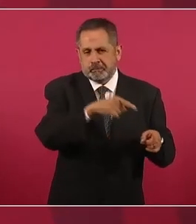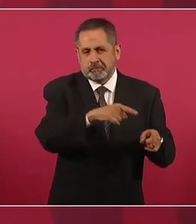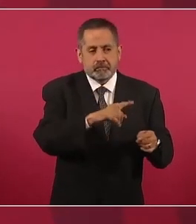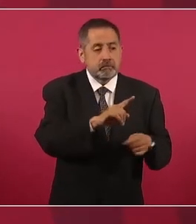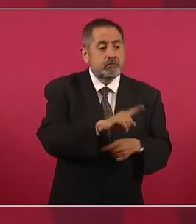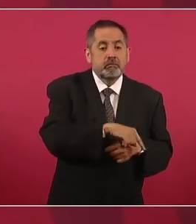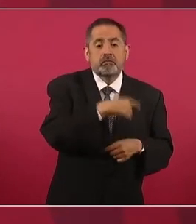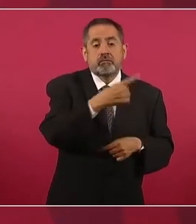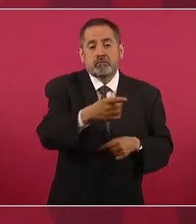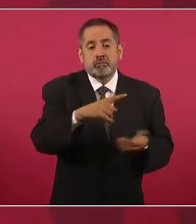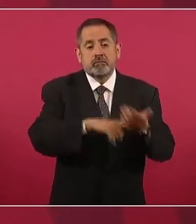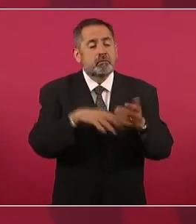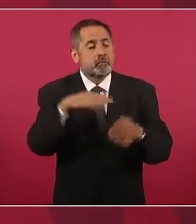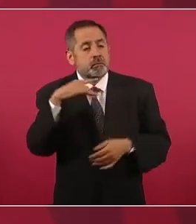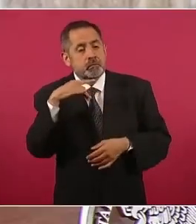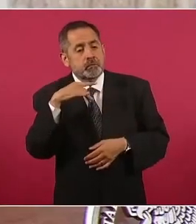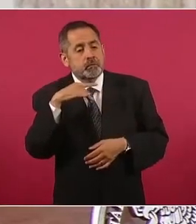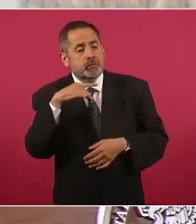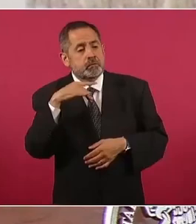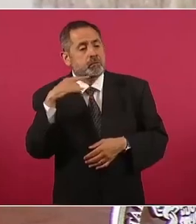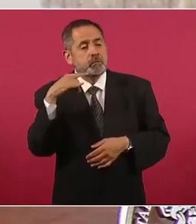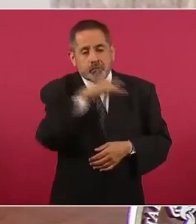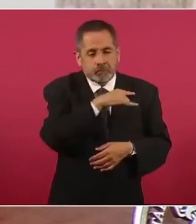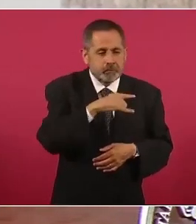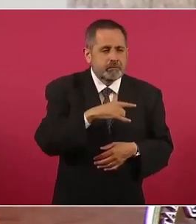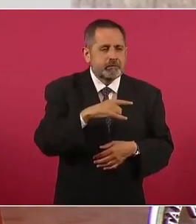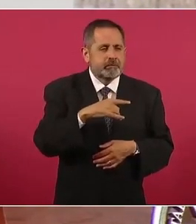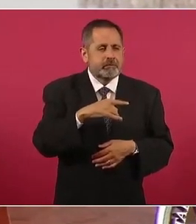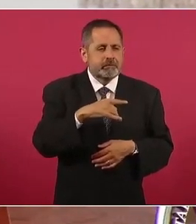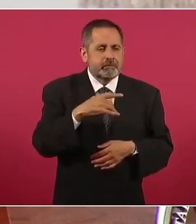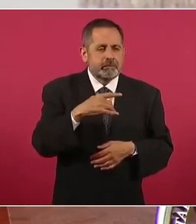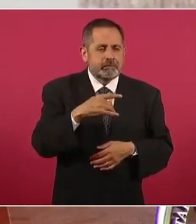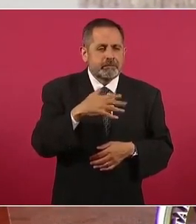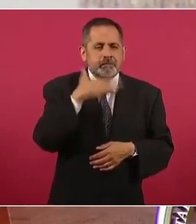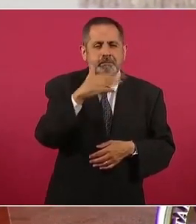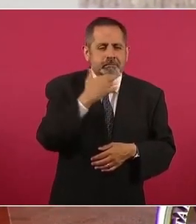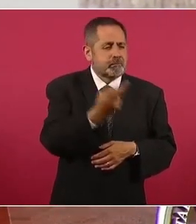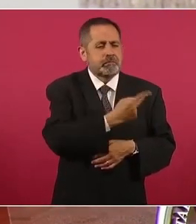y los otros corruptos hipócritas,